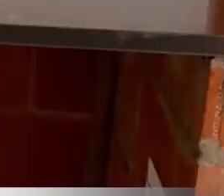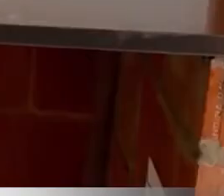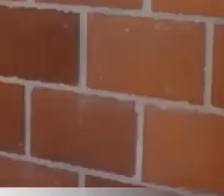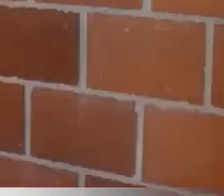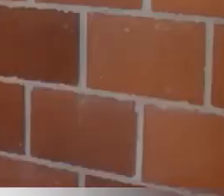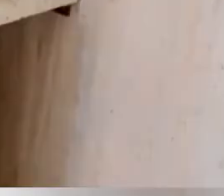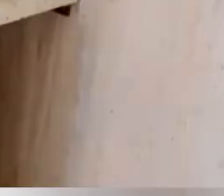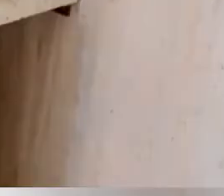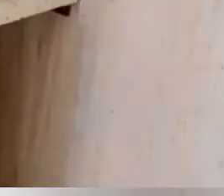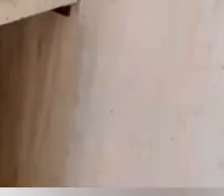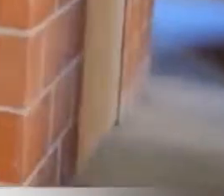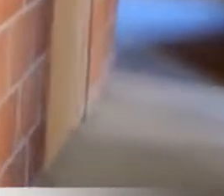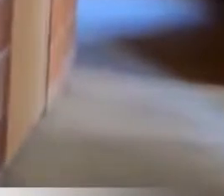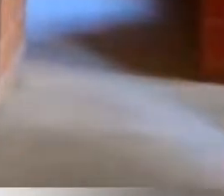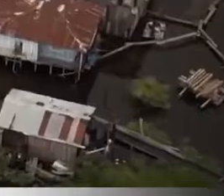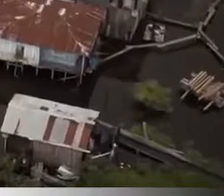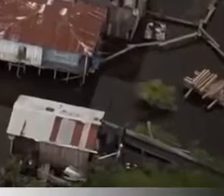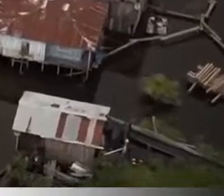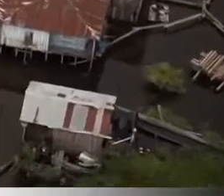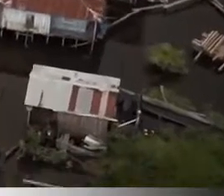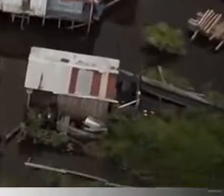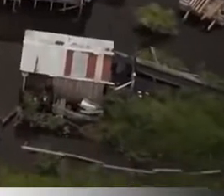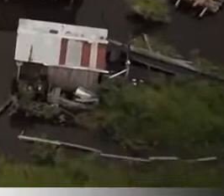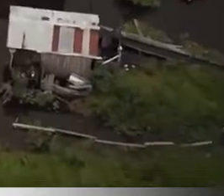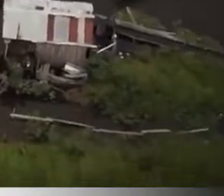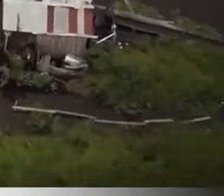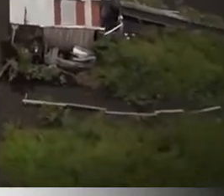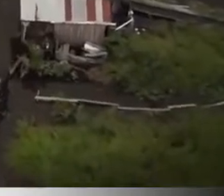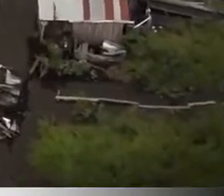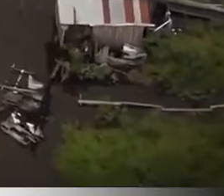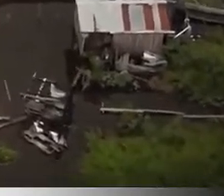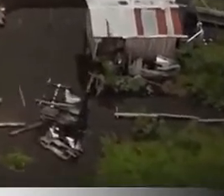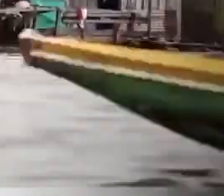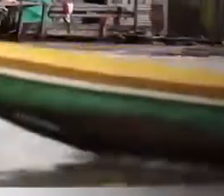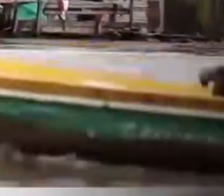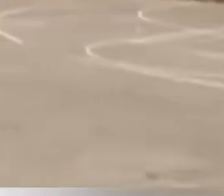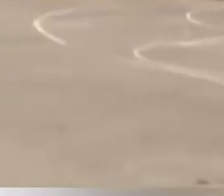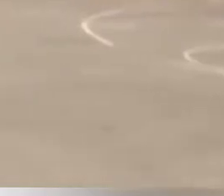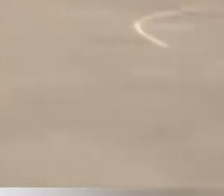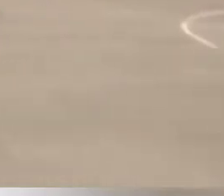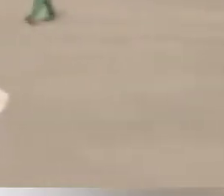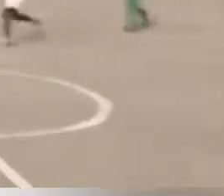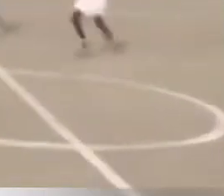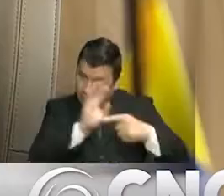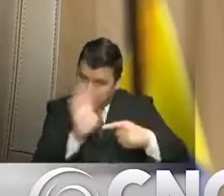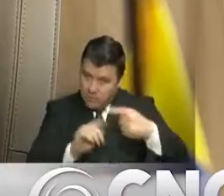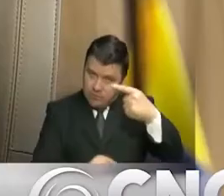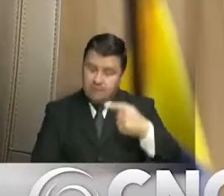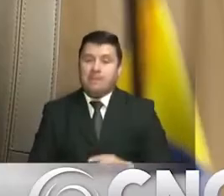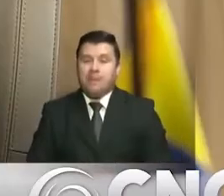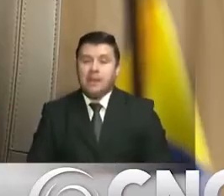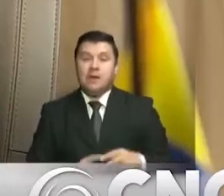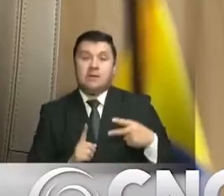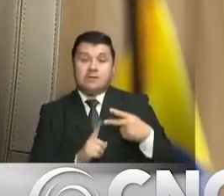medida refiere a los incrementos en los cánones de arrendamiento como sucede al término de un año y que se establece generalmente sobre el ipc en